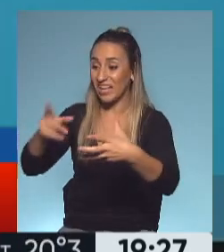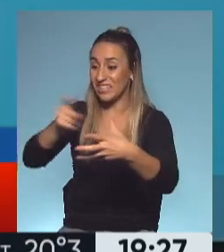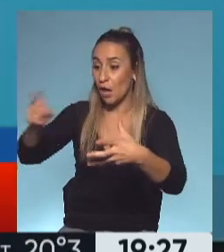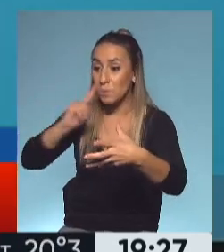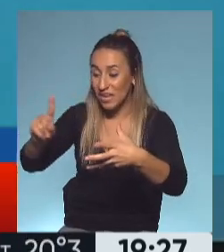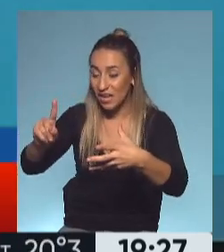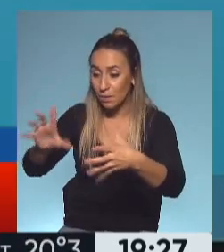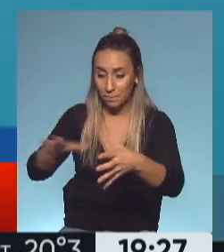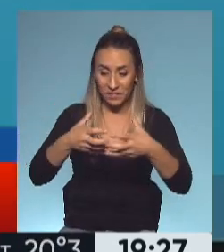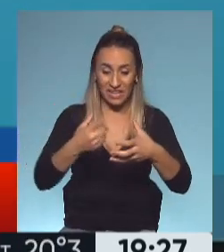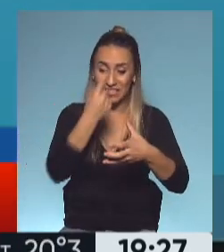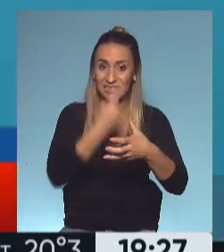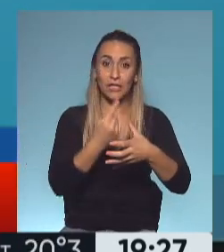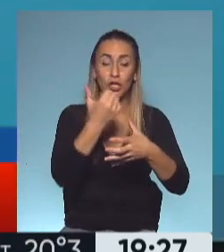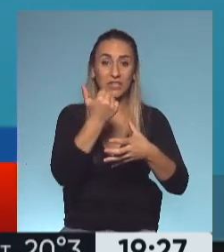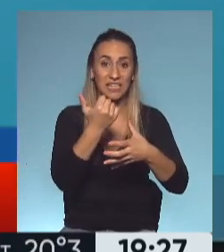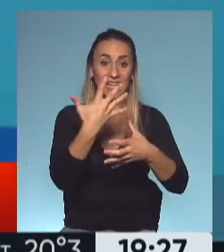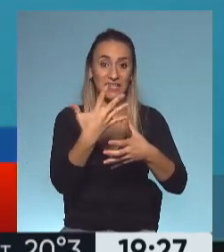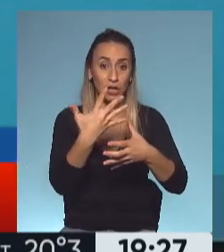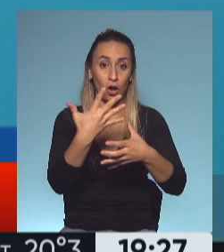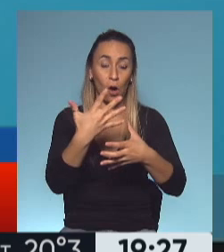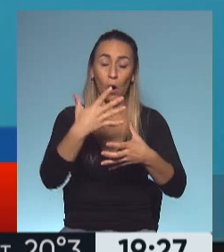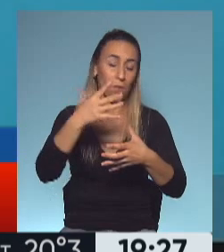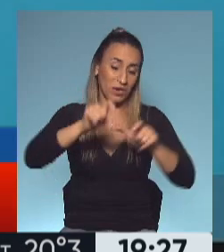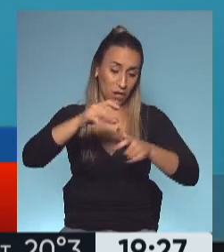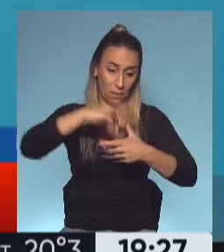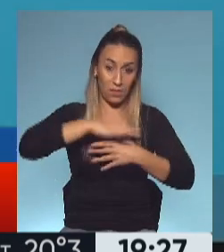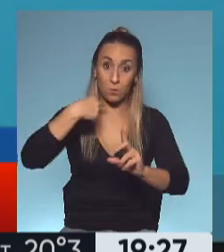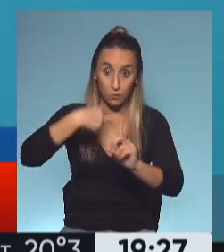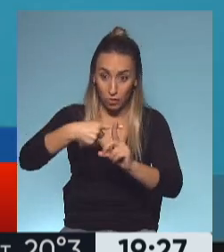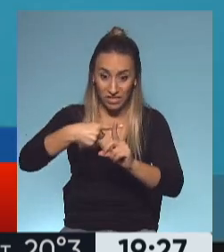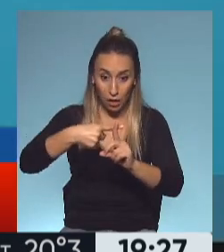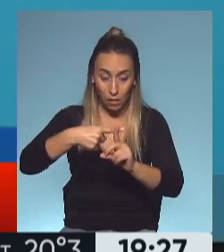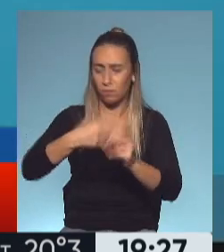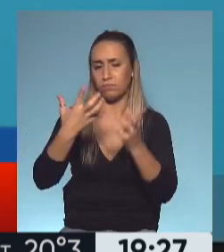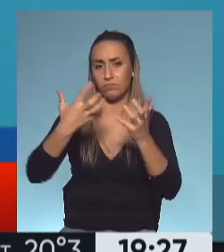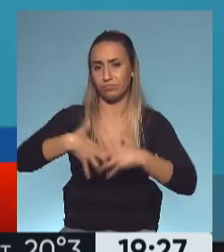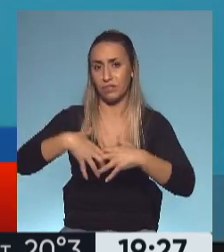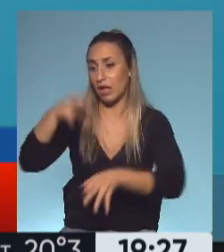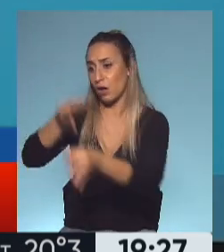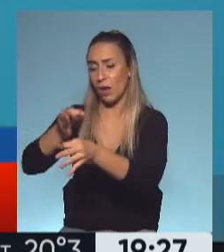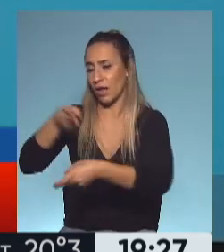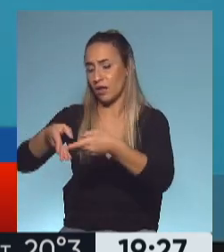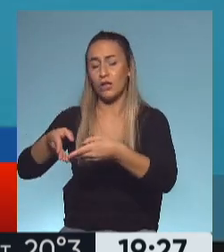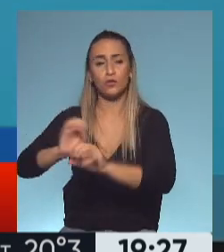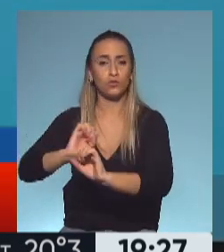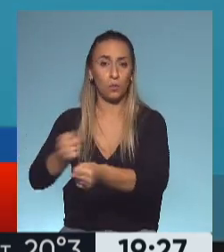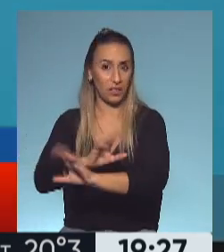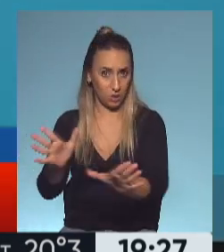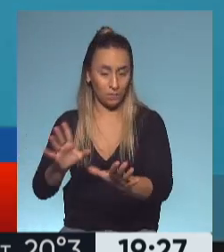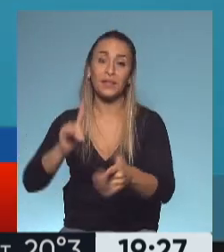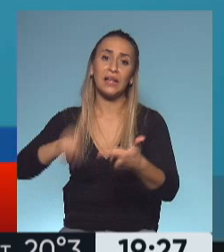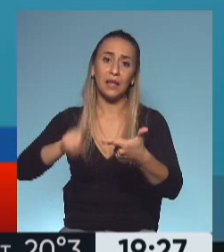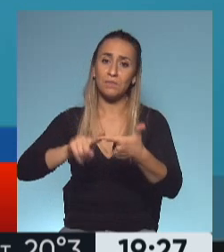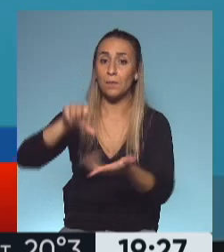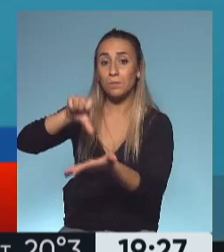100.000 habitantes hay más de 165 casos, se suspende la presencialidad. En Uruguay, cuando se